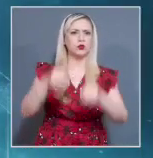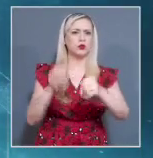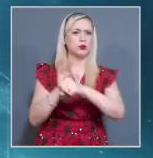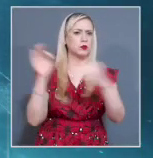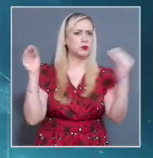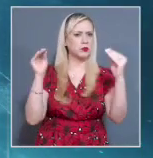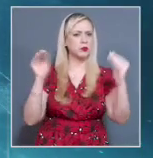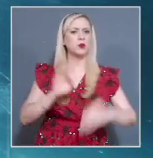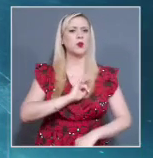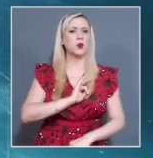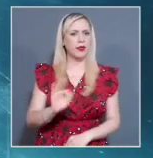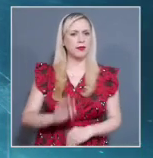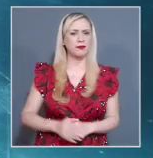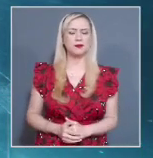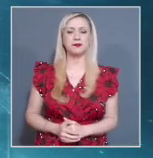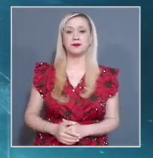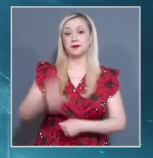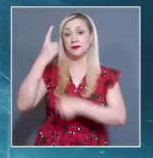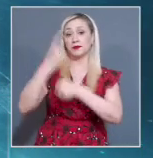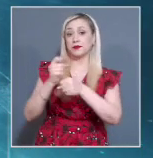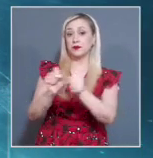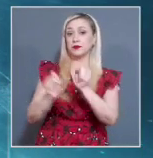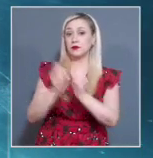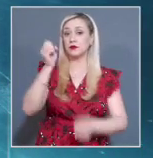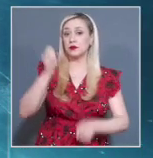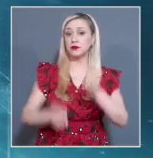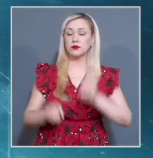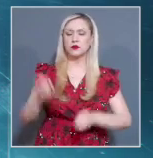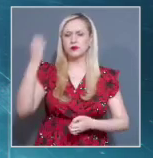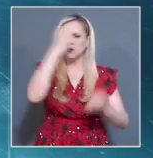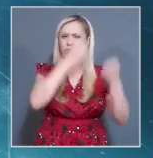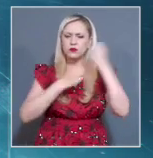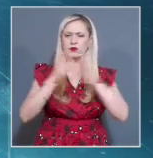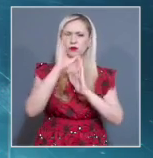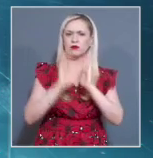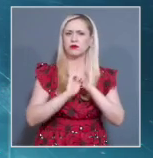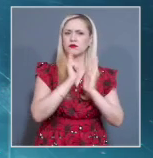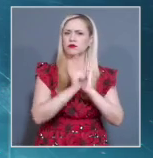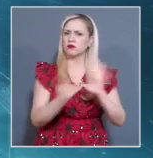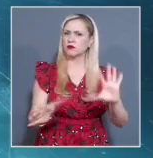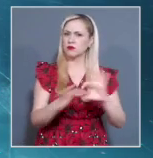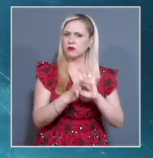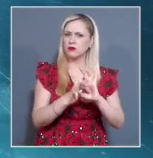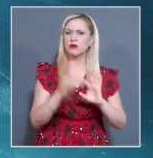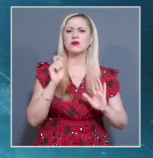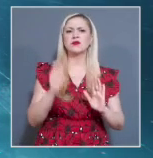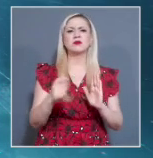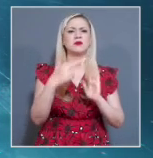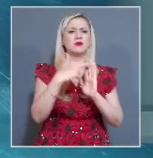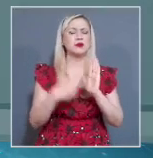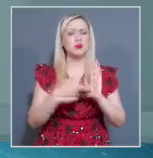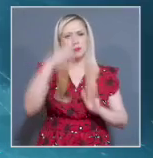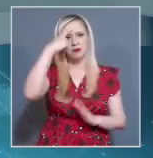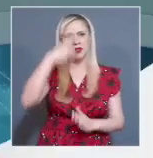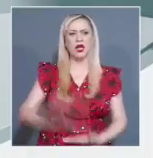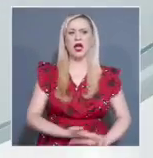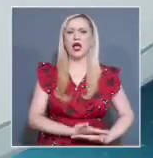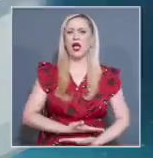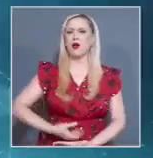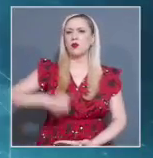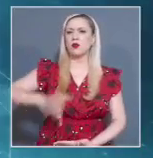La primera sala analizará constitucionalidad de normas que criminalizan el aborto en Aguascalientes.